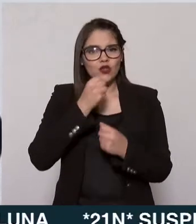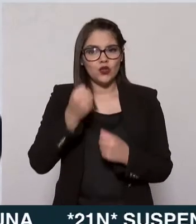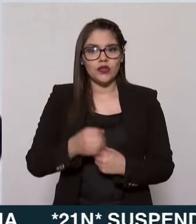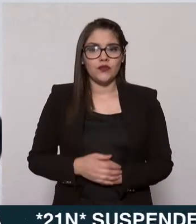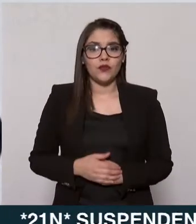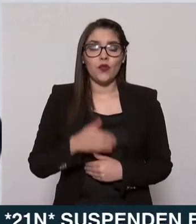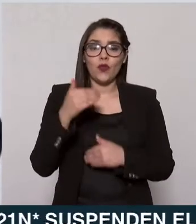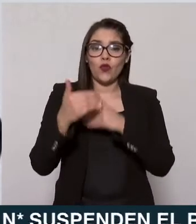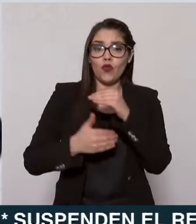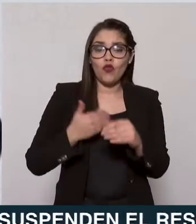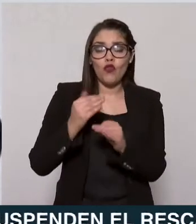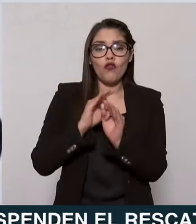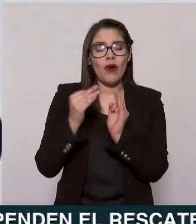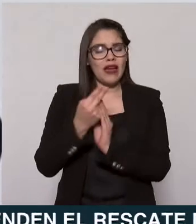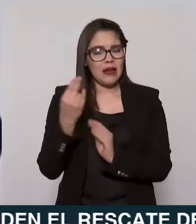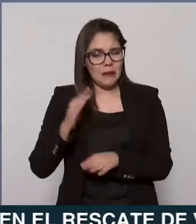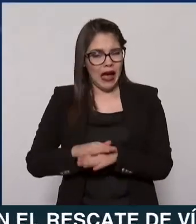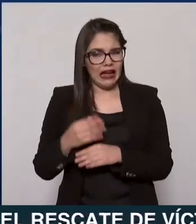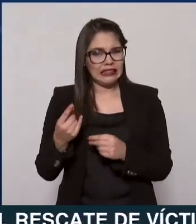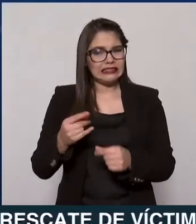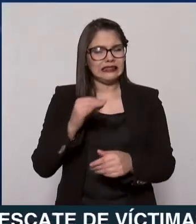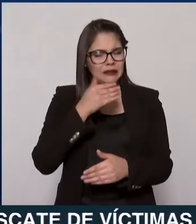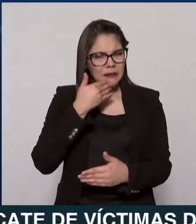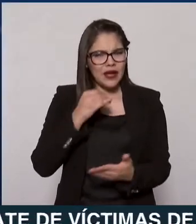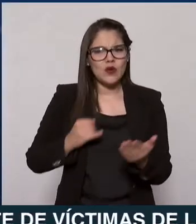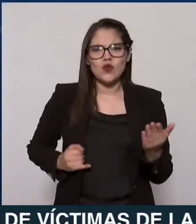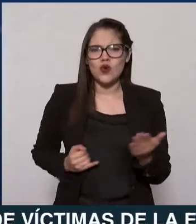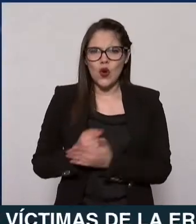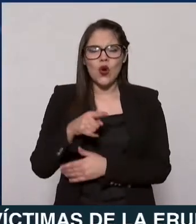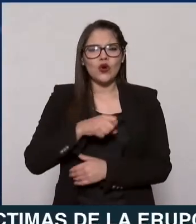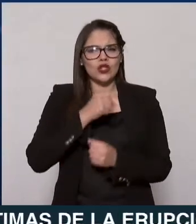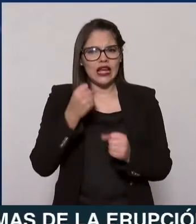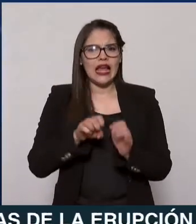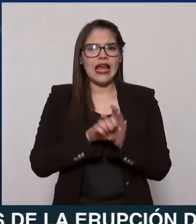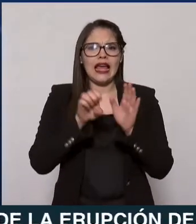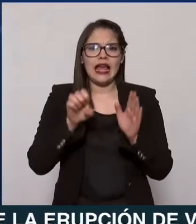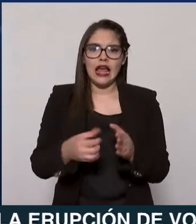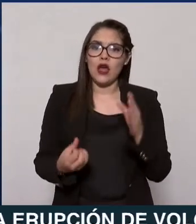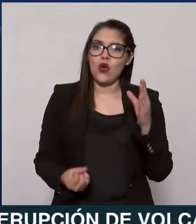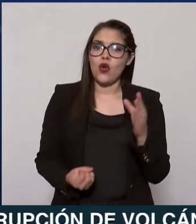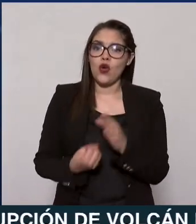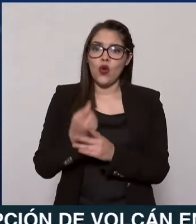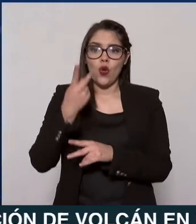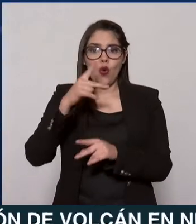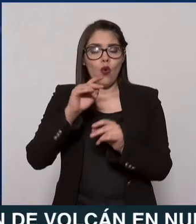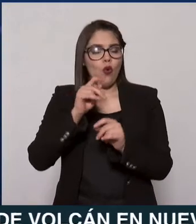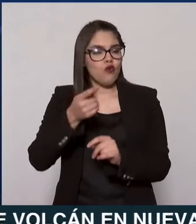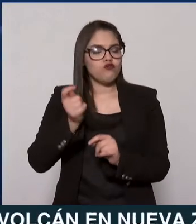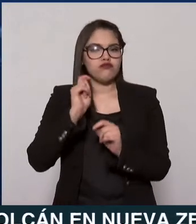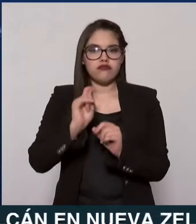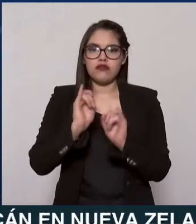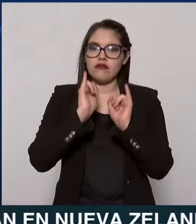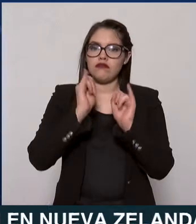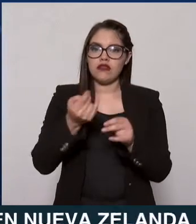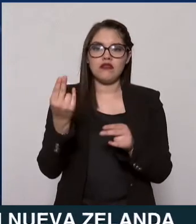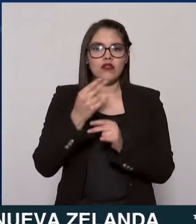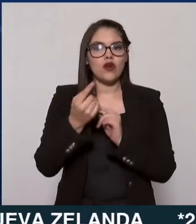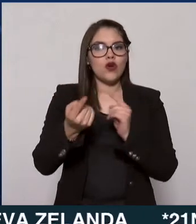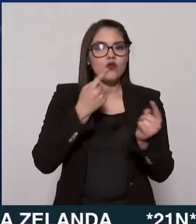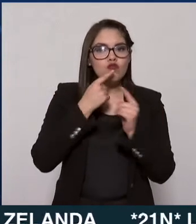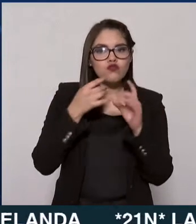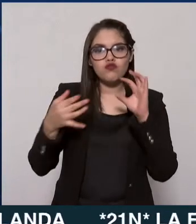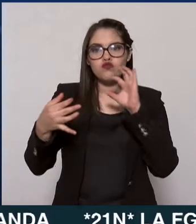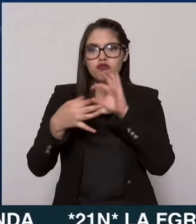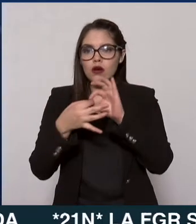nuevos procesos para eficientar la impartición de justicia en la ciudad. Como órgano constitucional autónomo, implica diálogo y